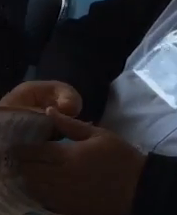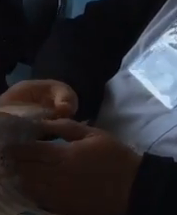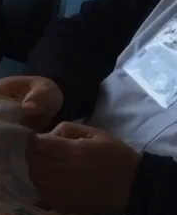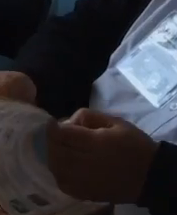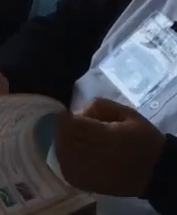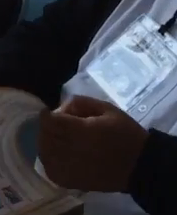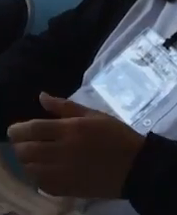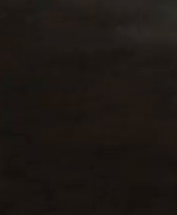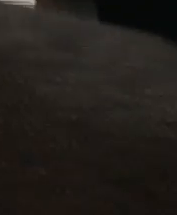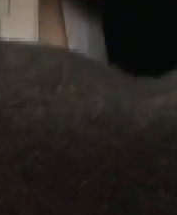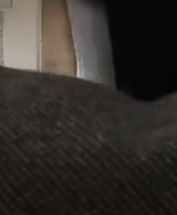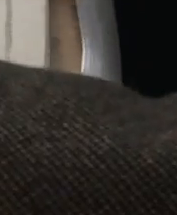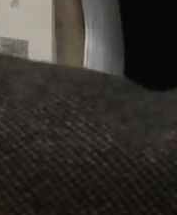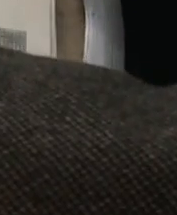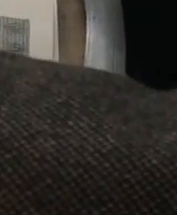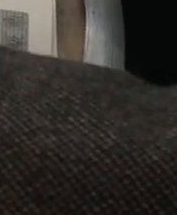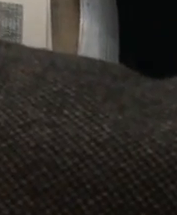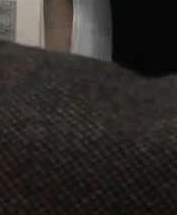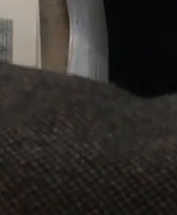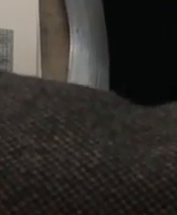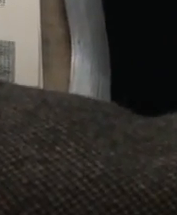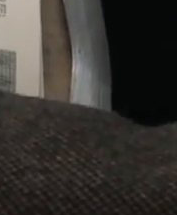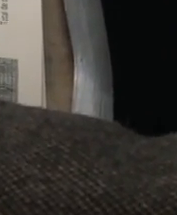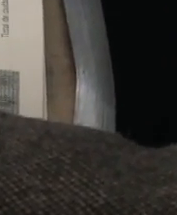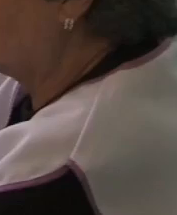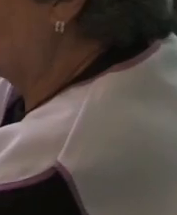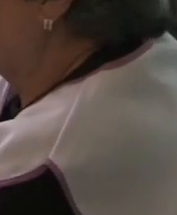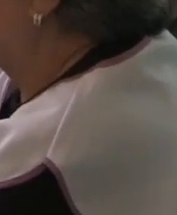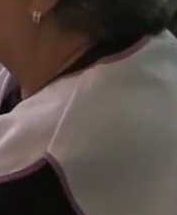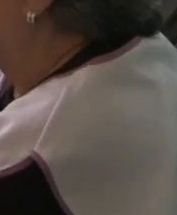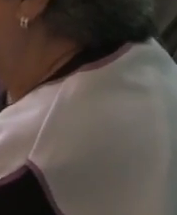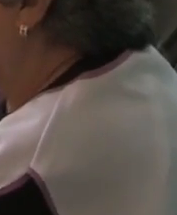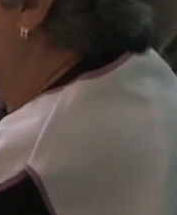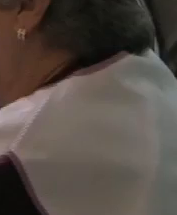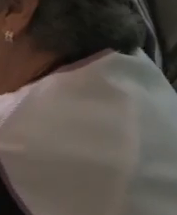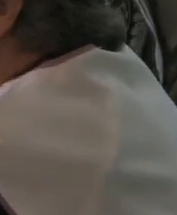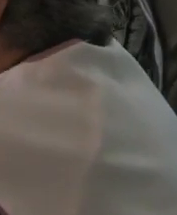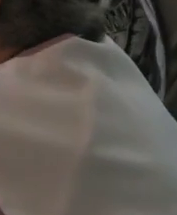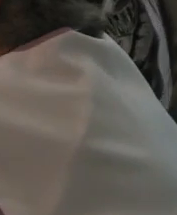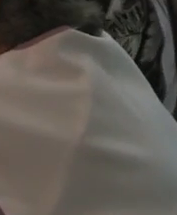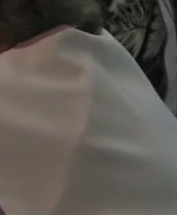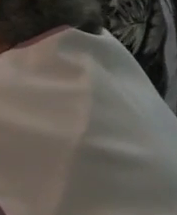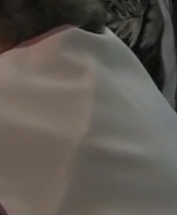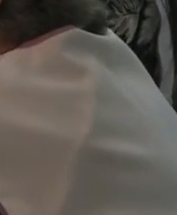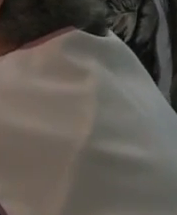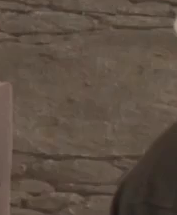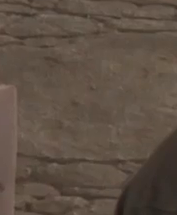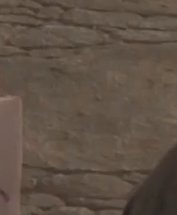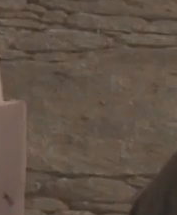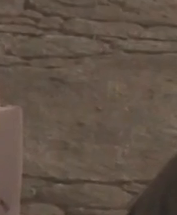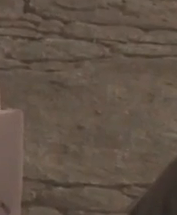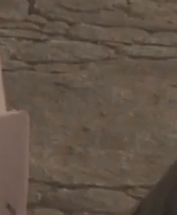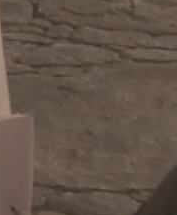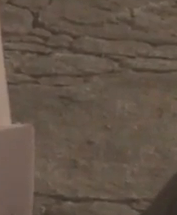tamaulipas y quintana roo así como para la actualización y depuración del padrón electoral la emisión de credenciales para votar con fotografía